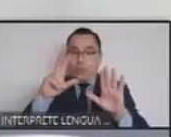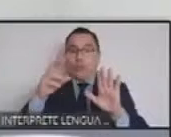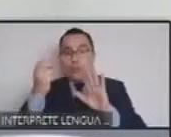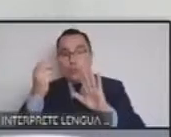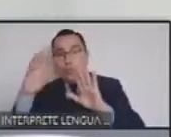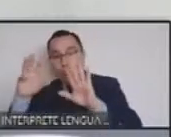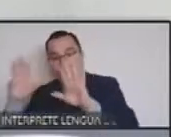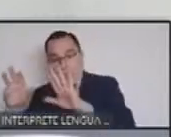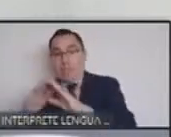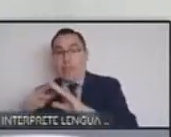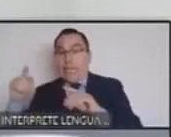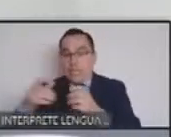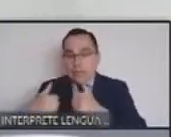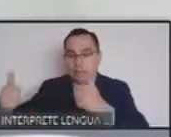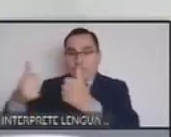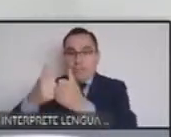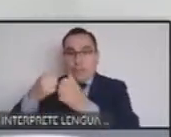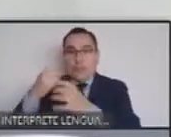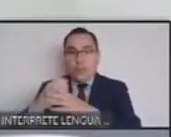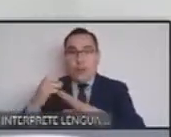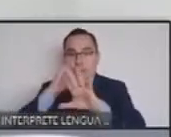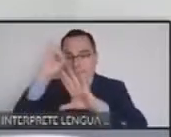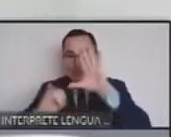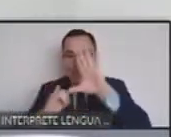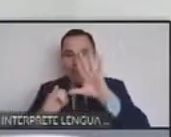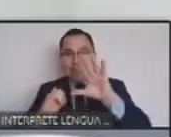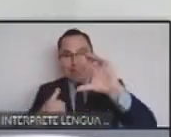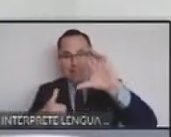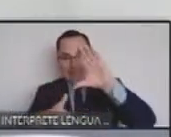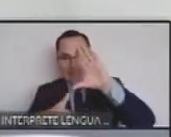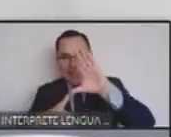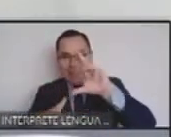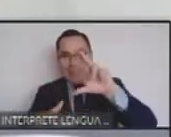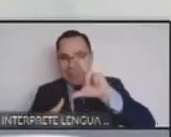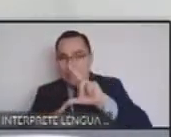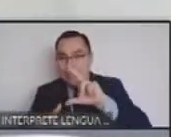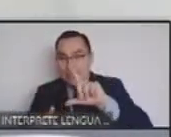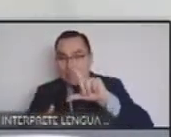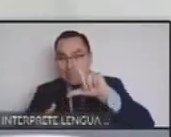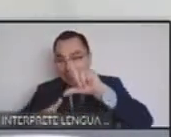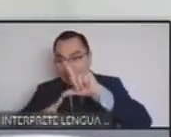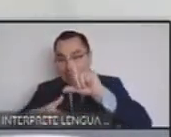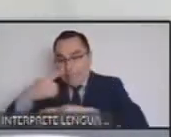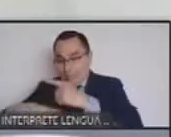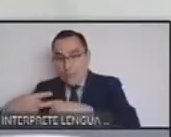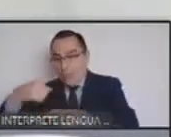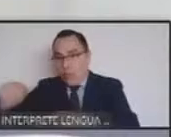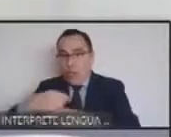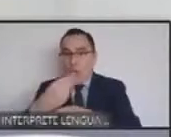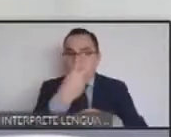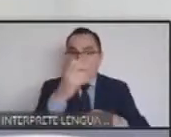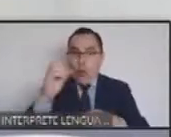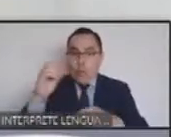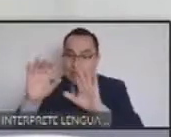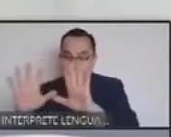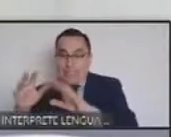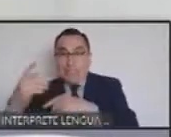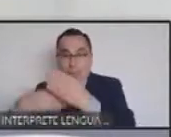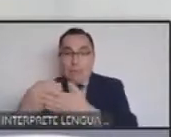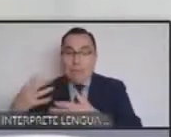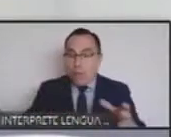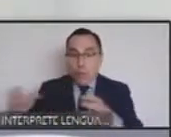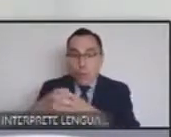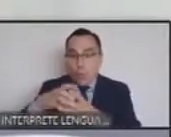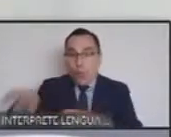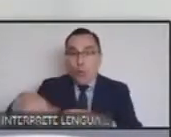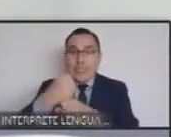integrante de la Comisión Iberoamericana de Ética Judicial desde el año 2010 a la fecha, ministra encargada del Grupo de